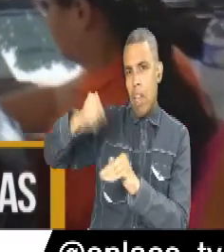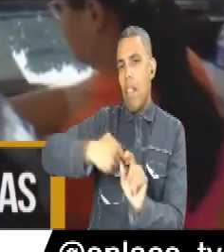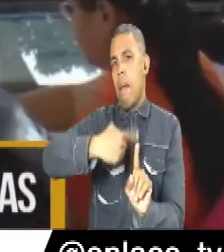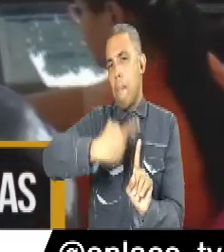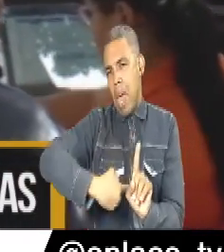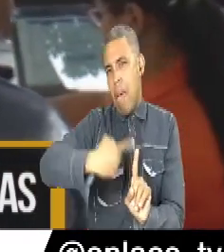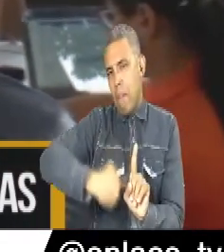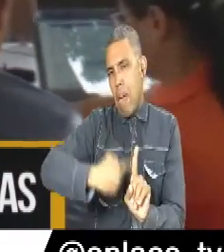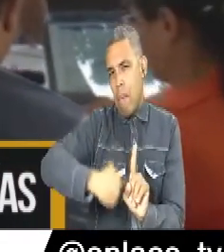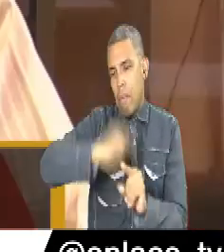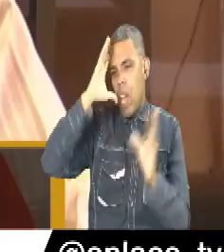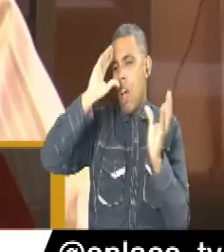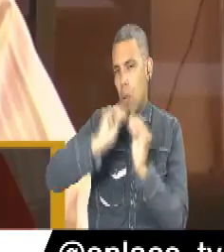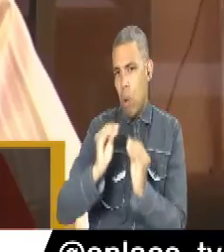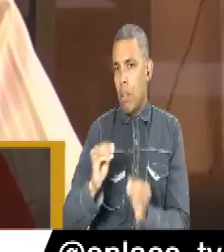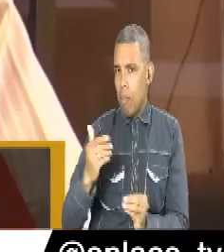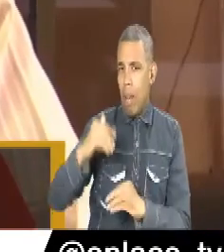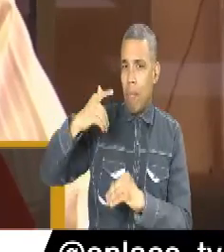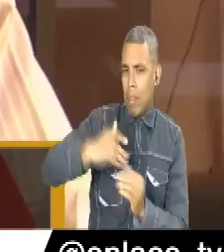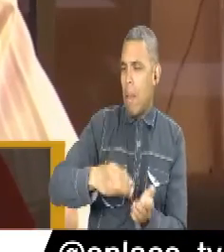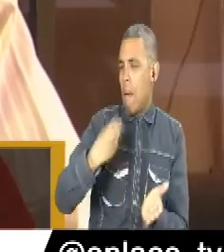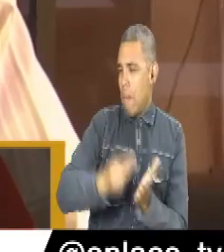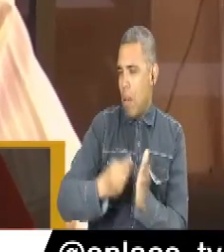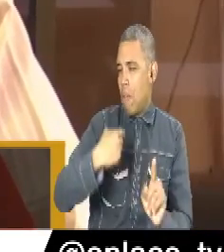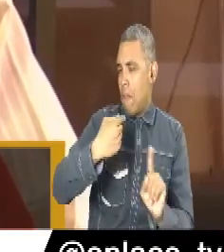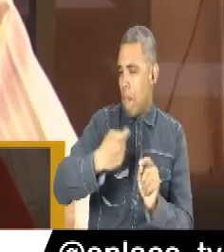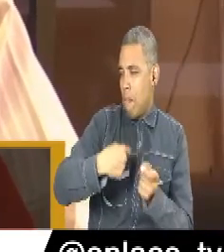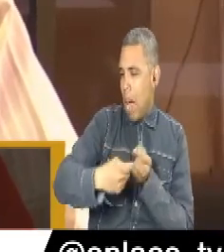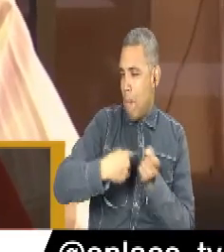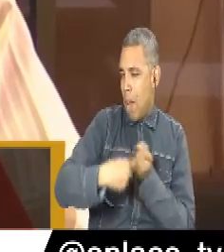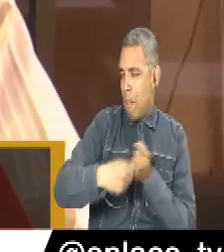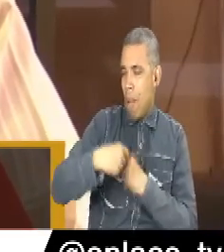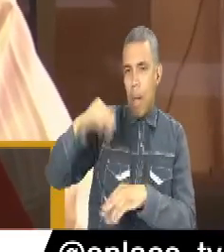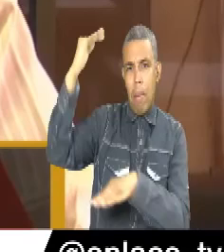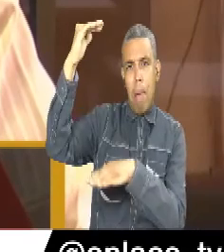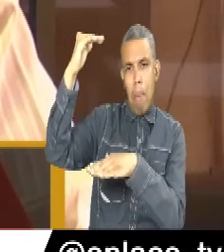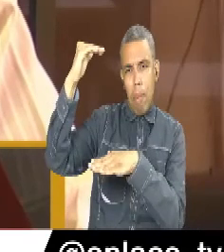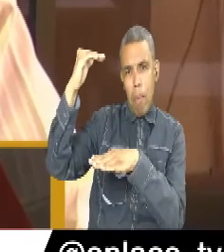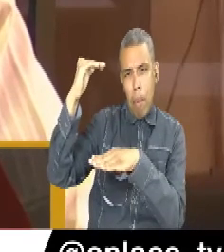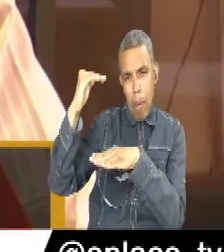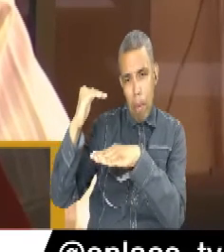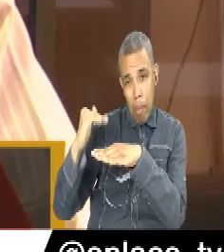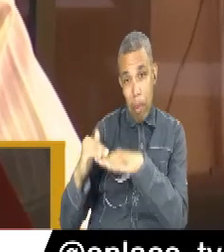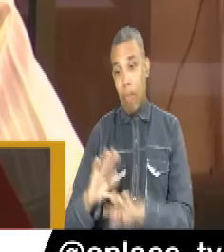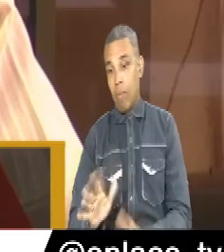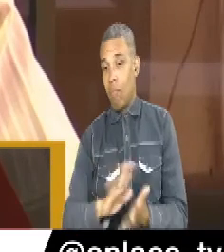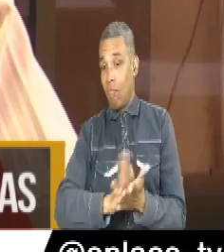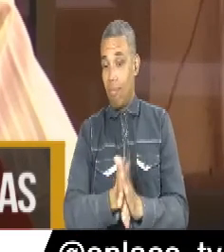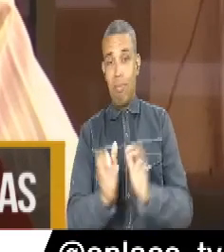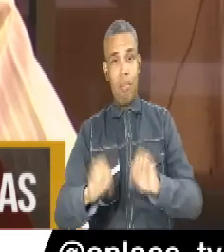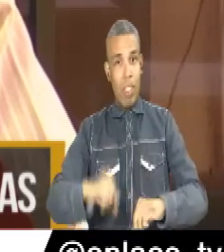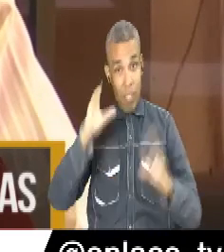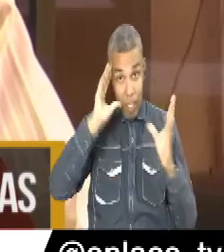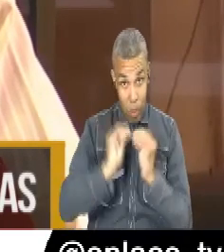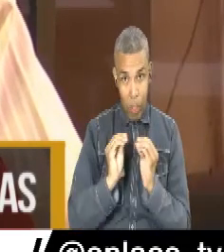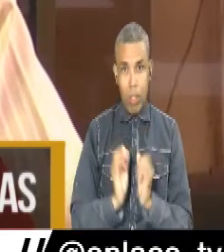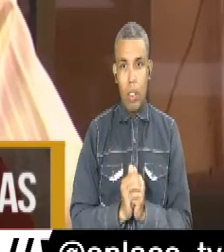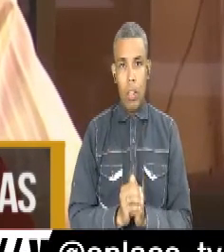es un poquito dispendioso acercarse a tránsito, pero la verdad es que es necesario que la